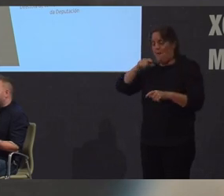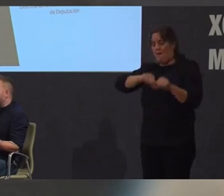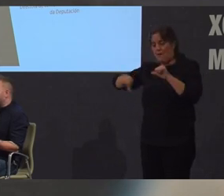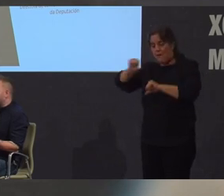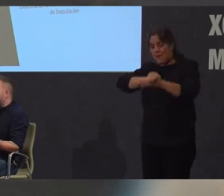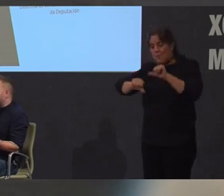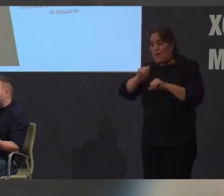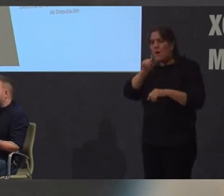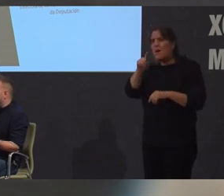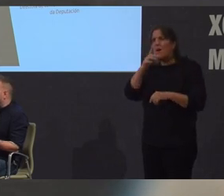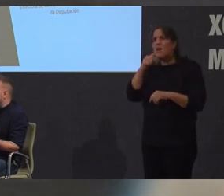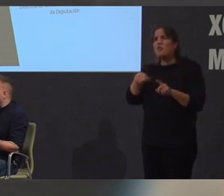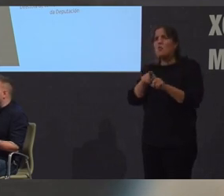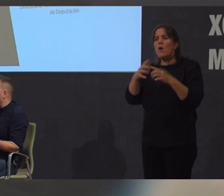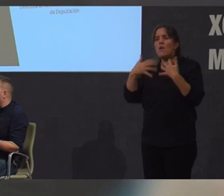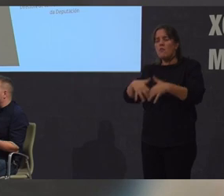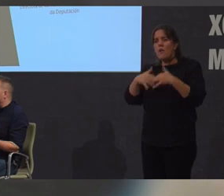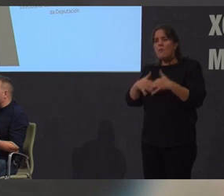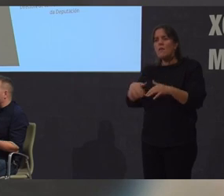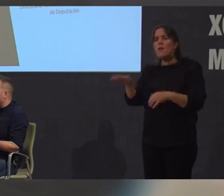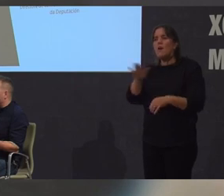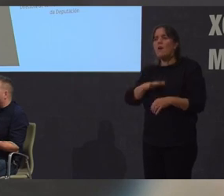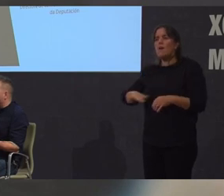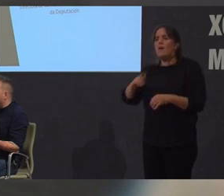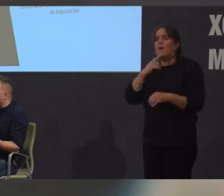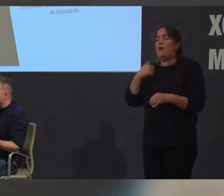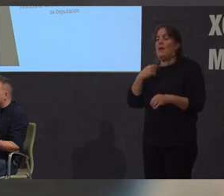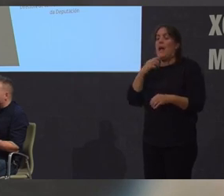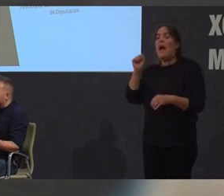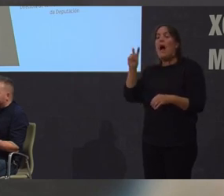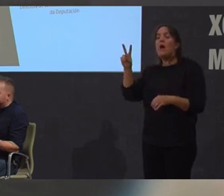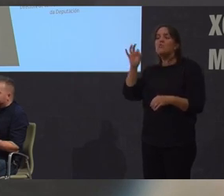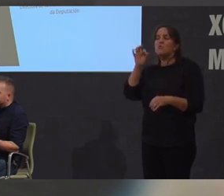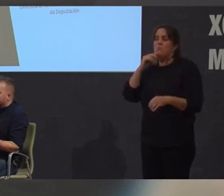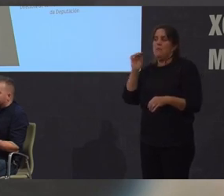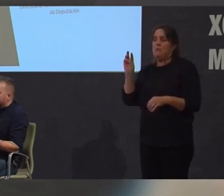una factoría en el campo de concentración de Auschwitz,